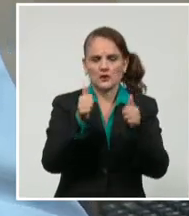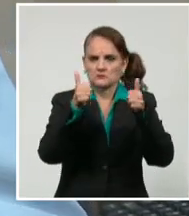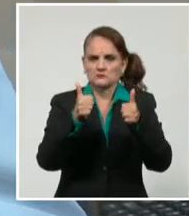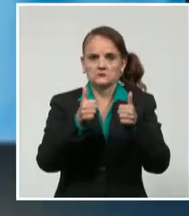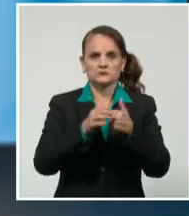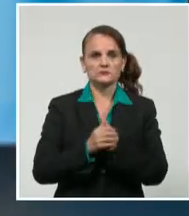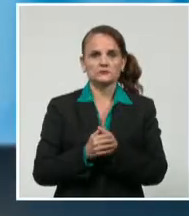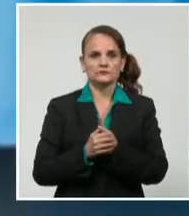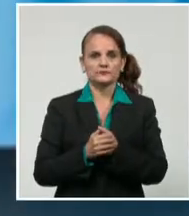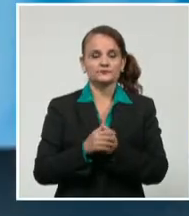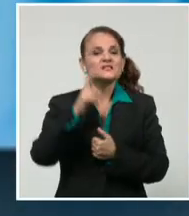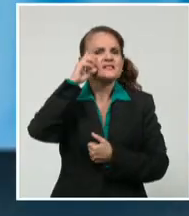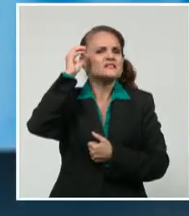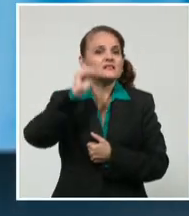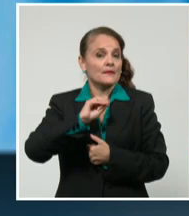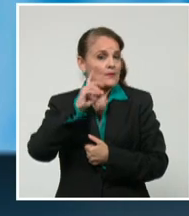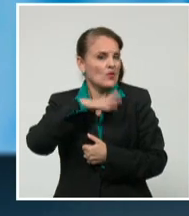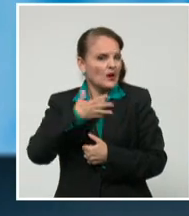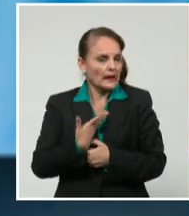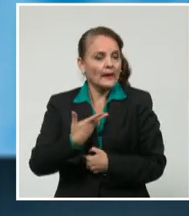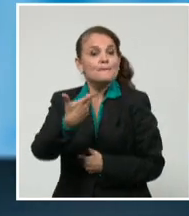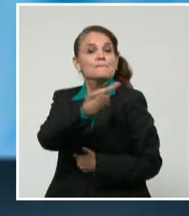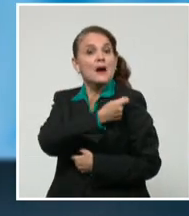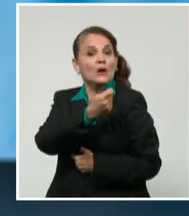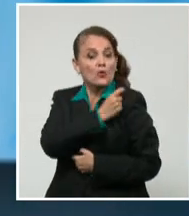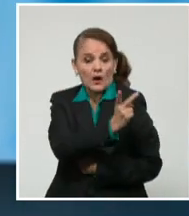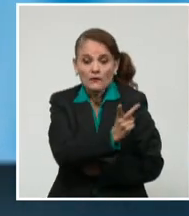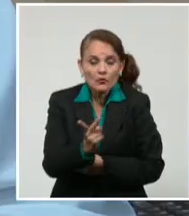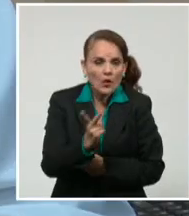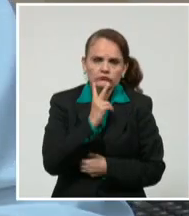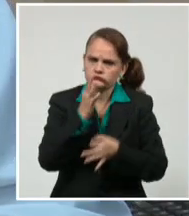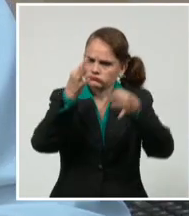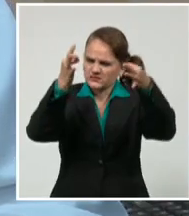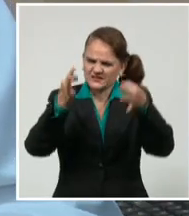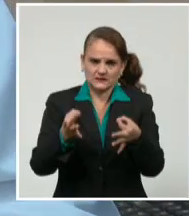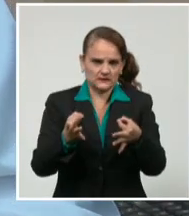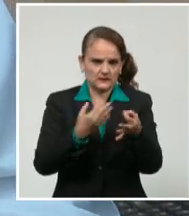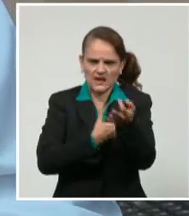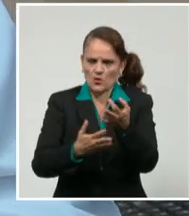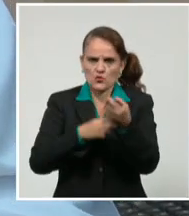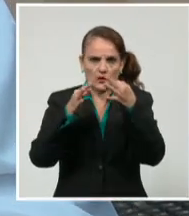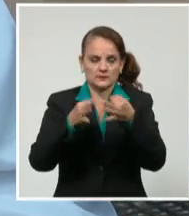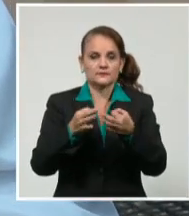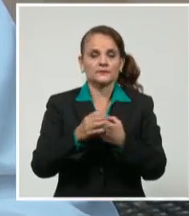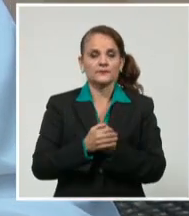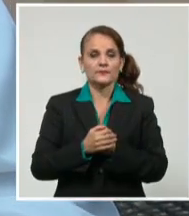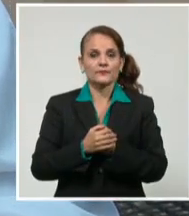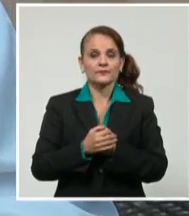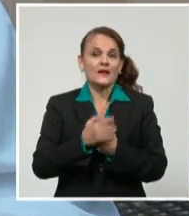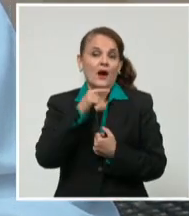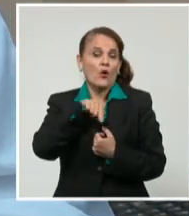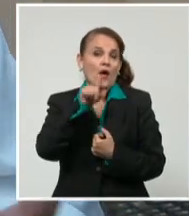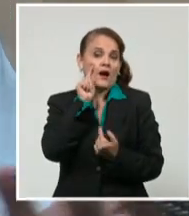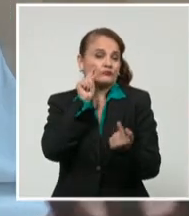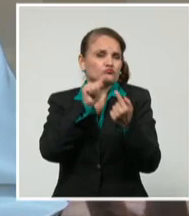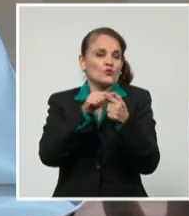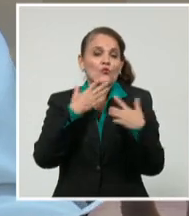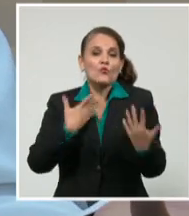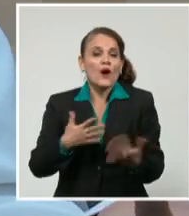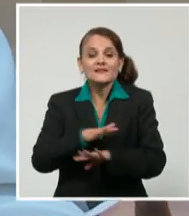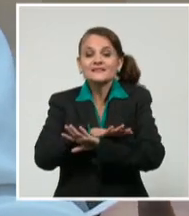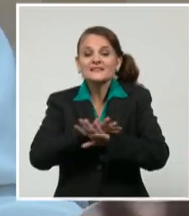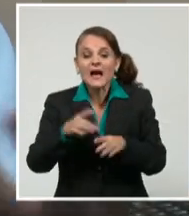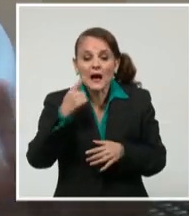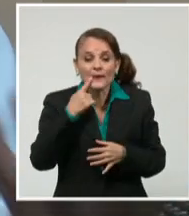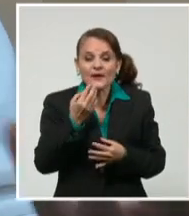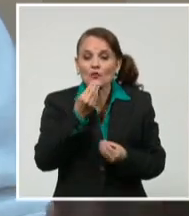es que nuestras vacunas son muy seguras. En ese sentido, el reto es acercarnos en la inmunidad que despertamos a la que ya despertamos